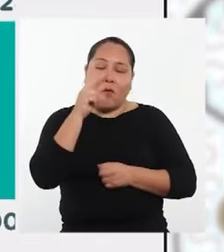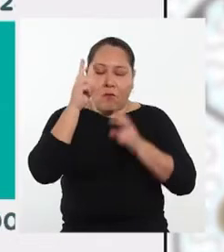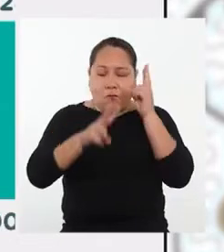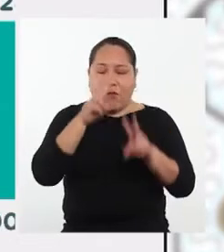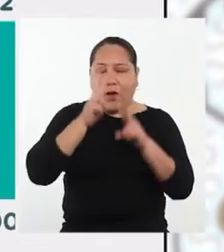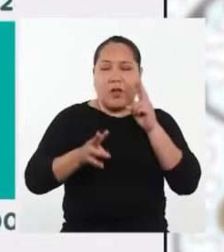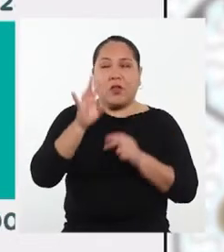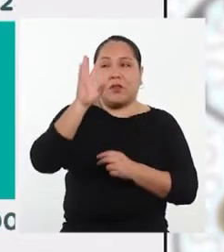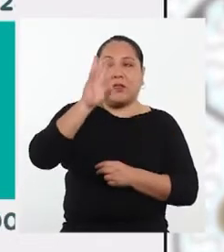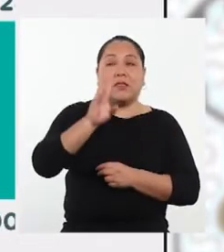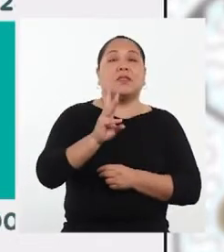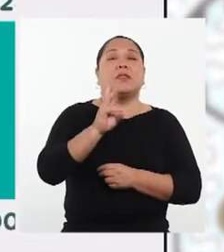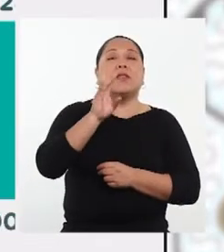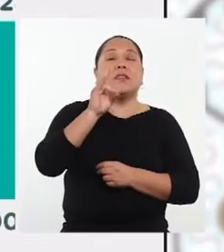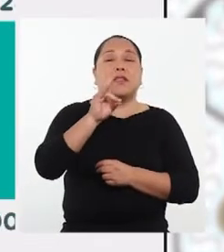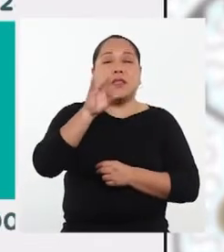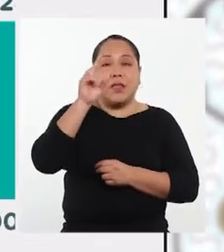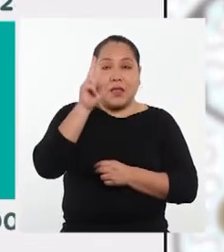Fueron